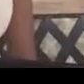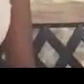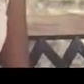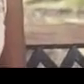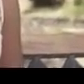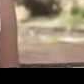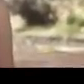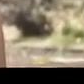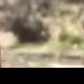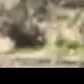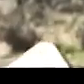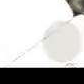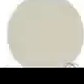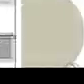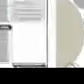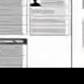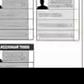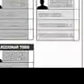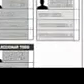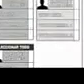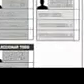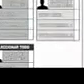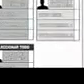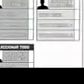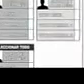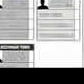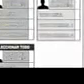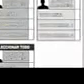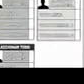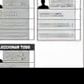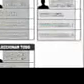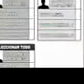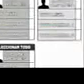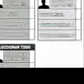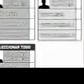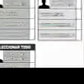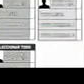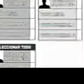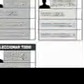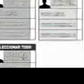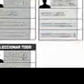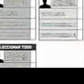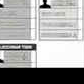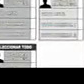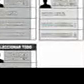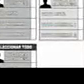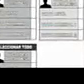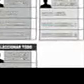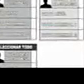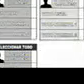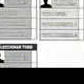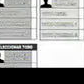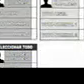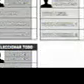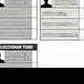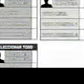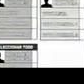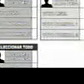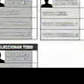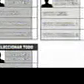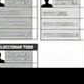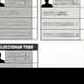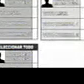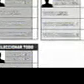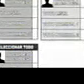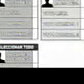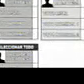a los distritos metropolitanos o Alto Apure, un voto para alcalde o alcaldesa, un voto lista para concejales al cabildo y tantos votos nominales